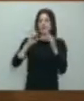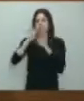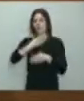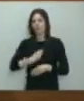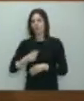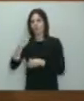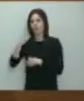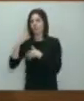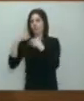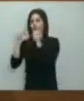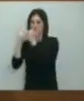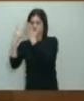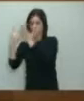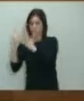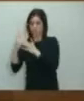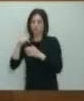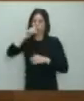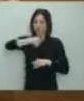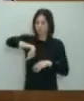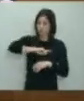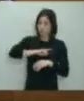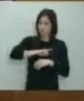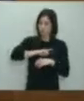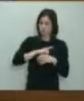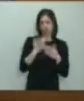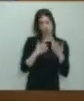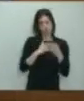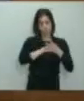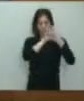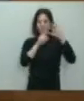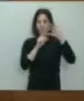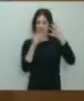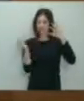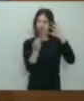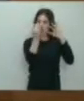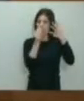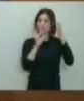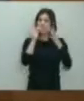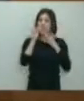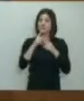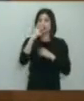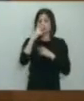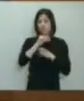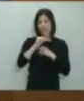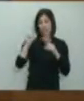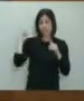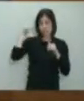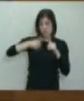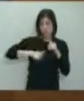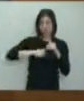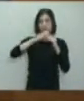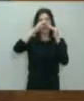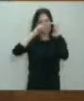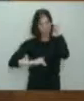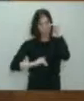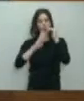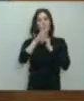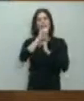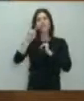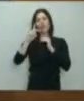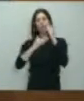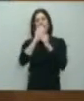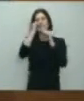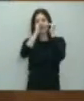75. Y, además, hemos reducido en 41 días en 2 años. 41 días en 2 años, lo cual es un